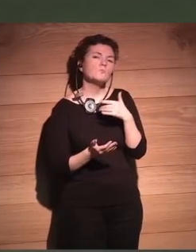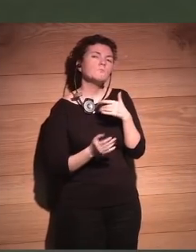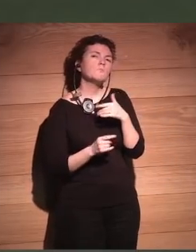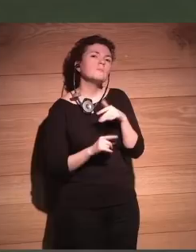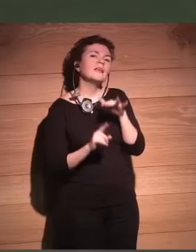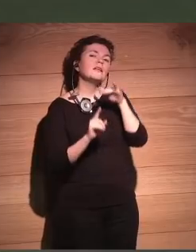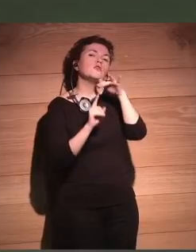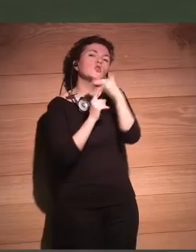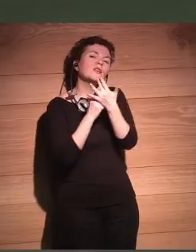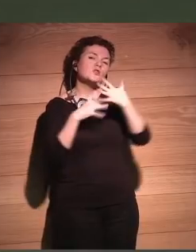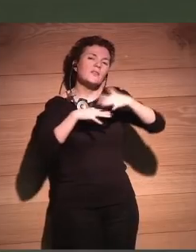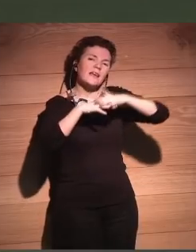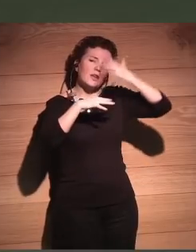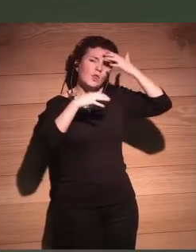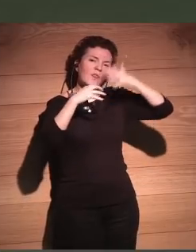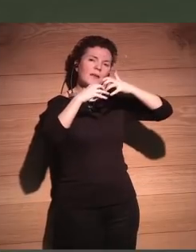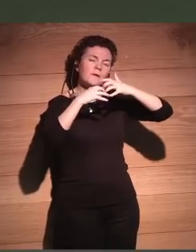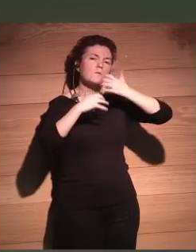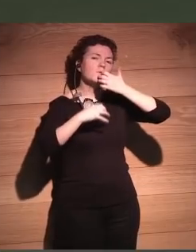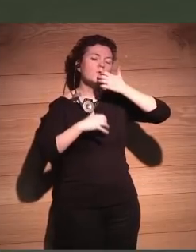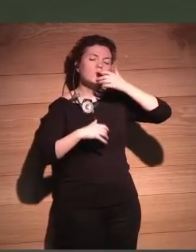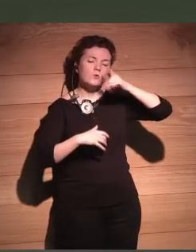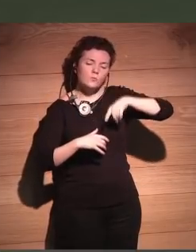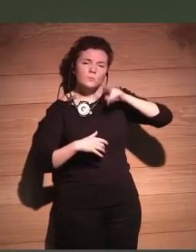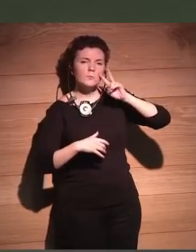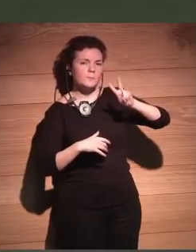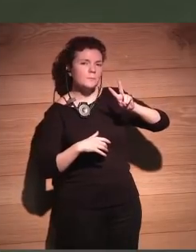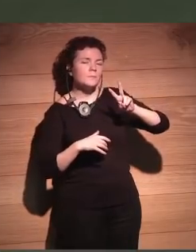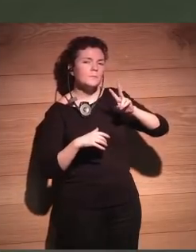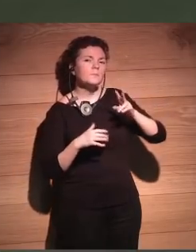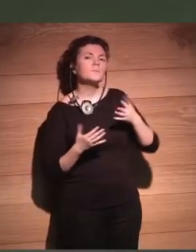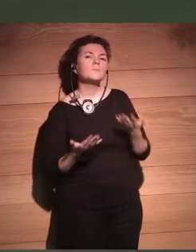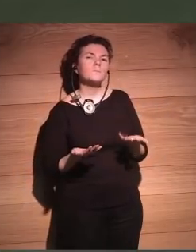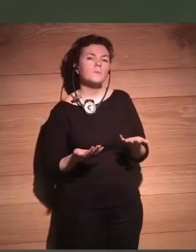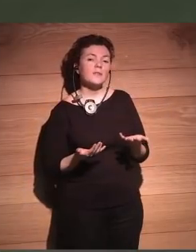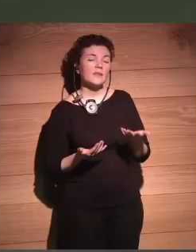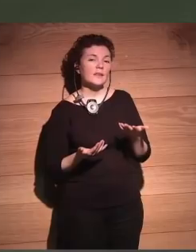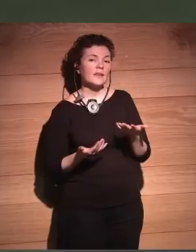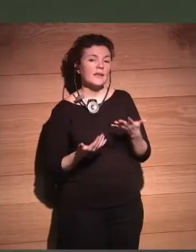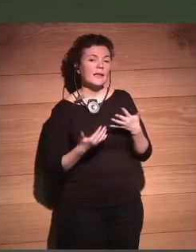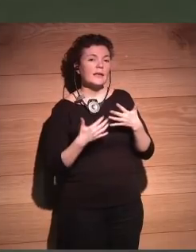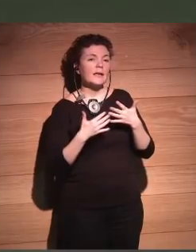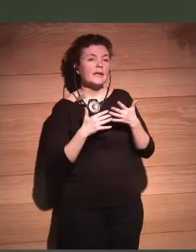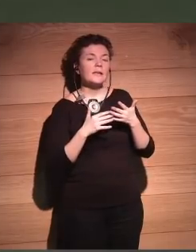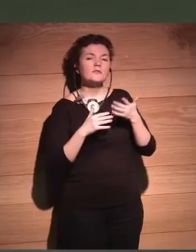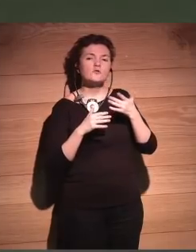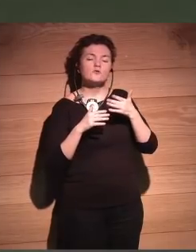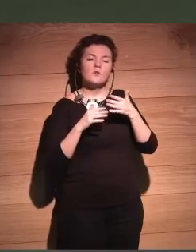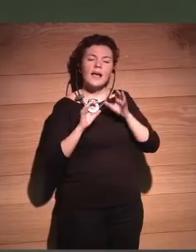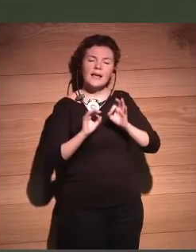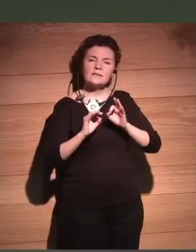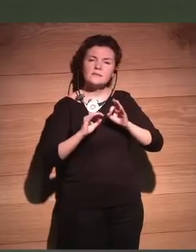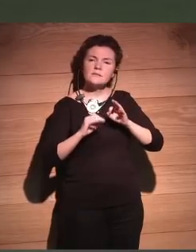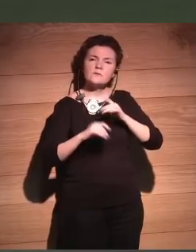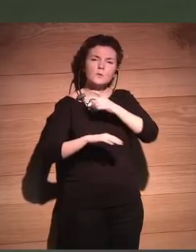el contexto del tejido cerebral, por ejemplo, también hemos visto que esta expresión nunca se va a ir. Es decir, va a estar